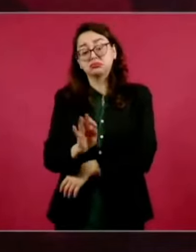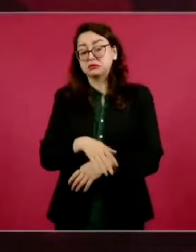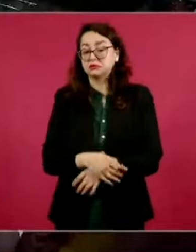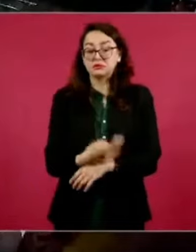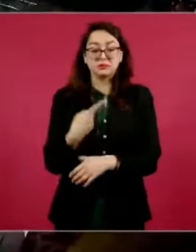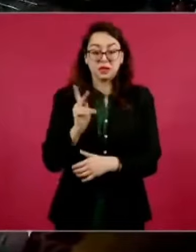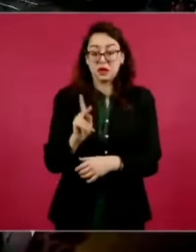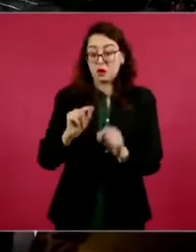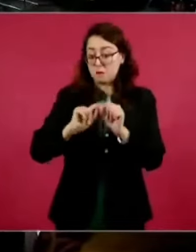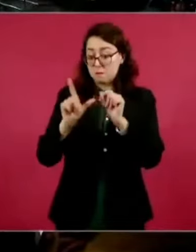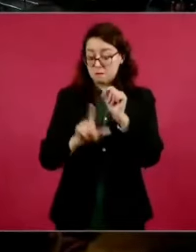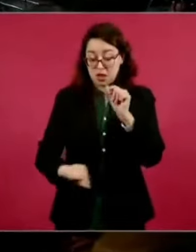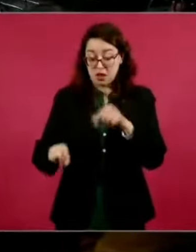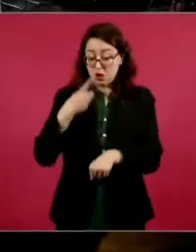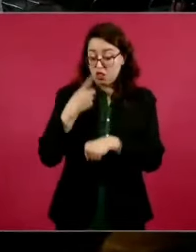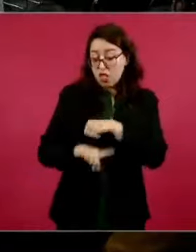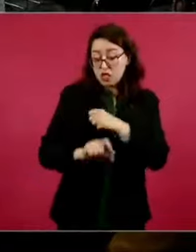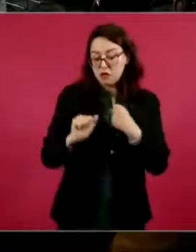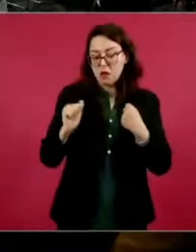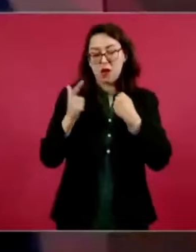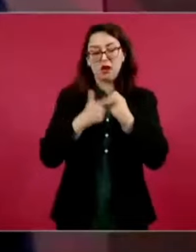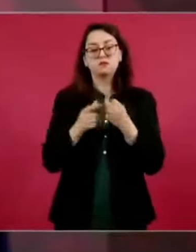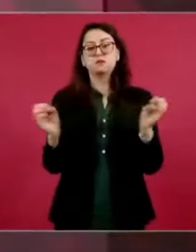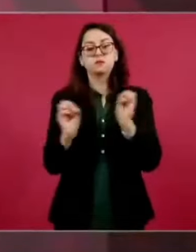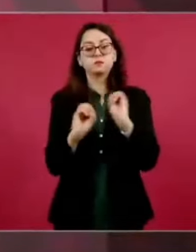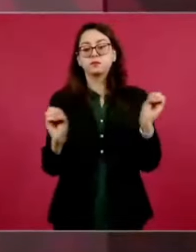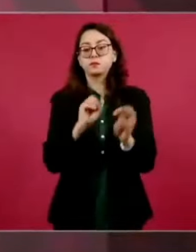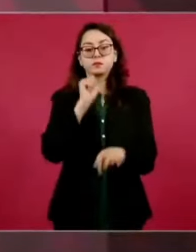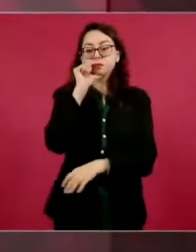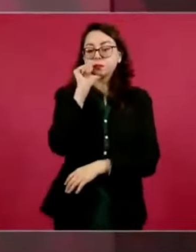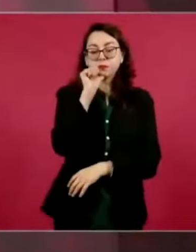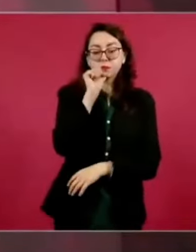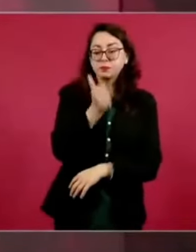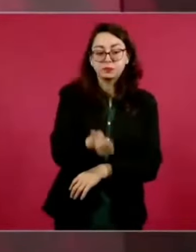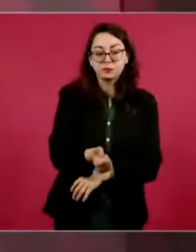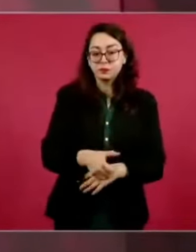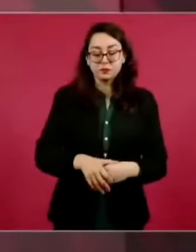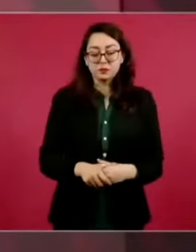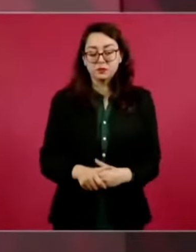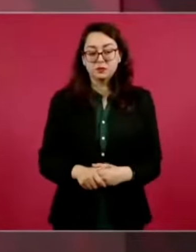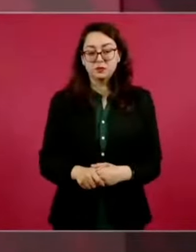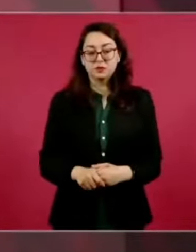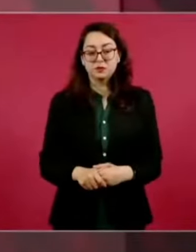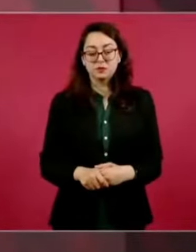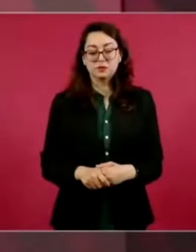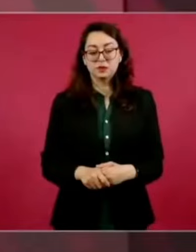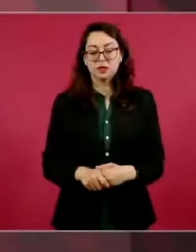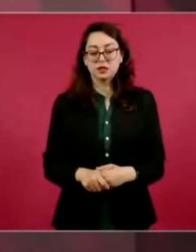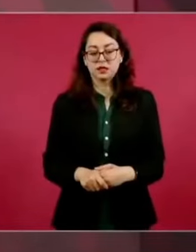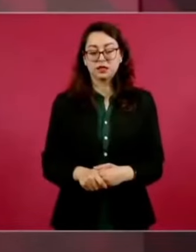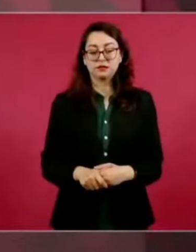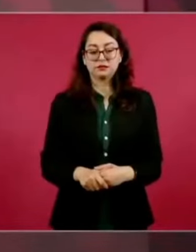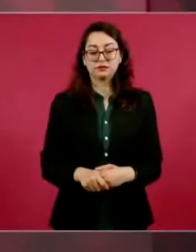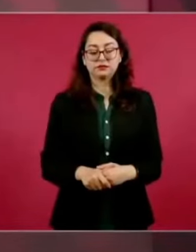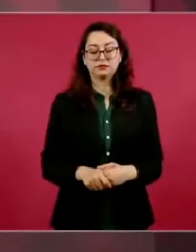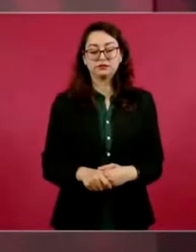No nos afecta. La economía está sólida, no hay